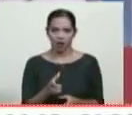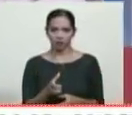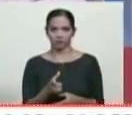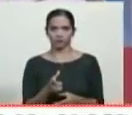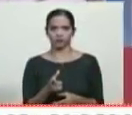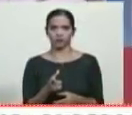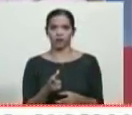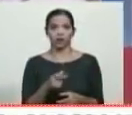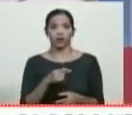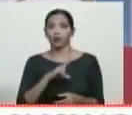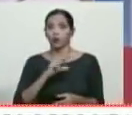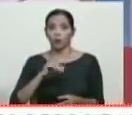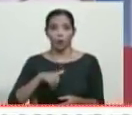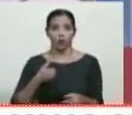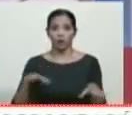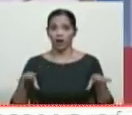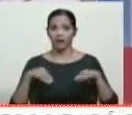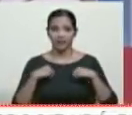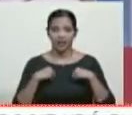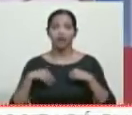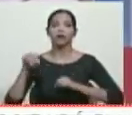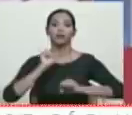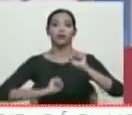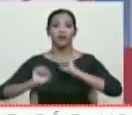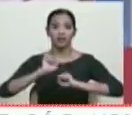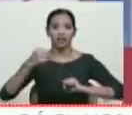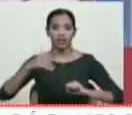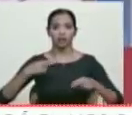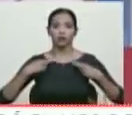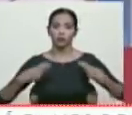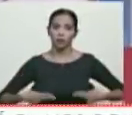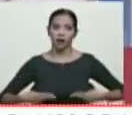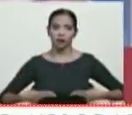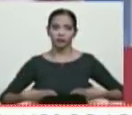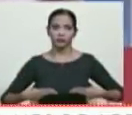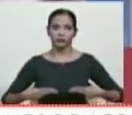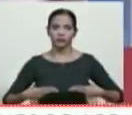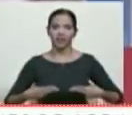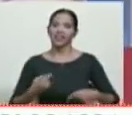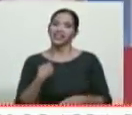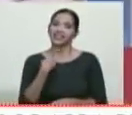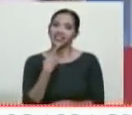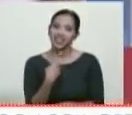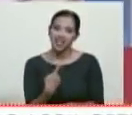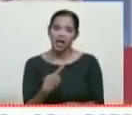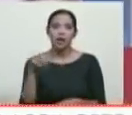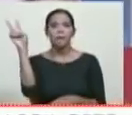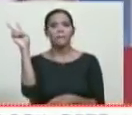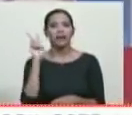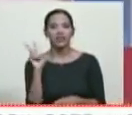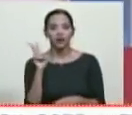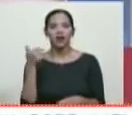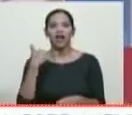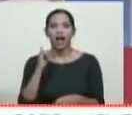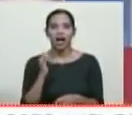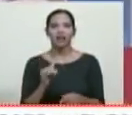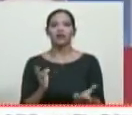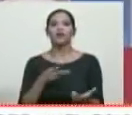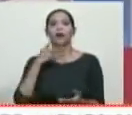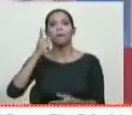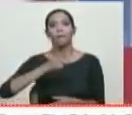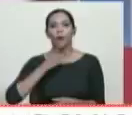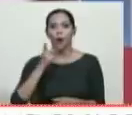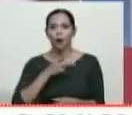podemos aceptar los que somos defensores de los derechos humanos es que se diga que en Venezuela hay una